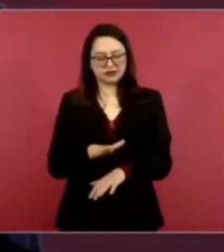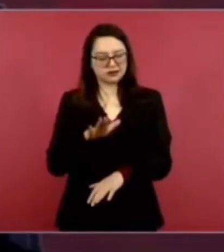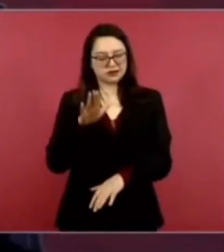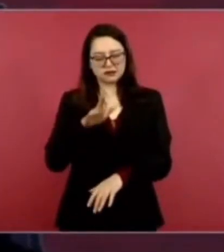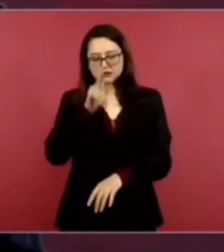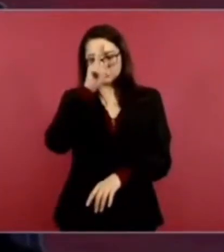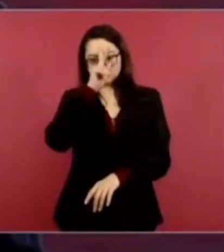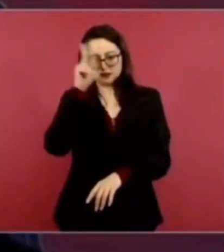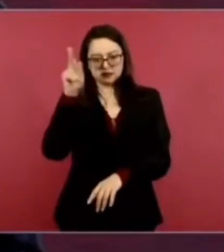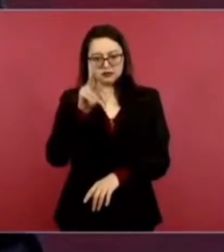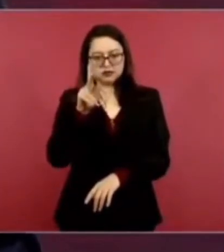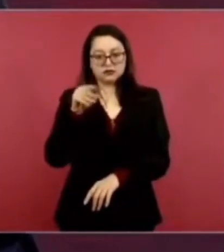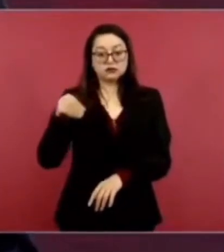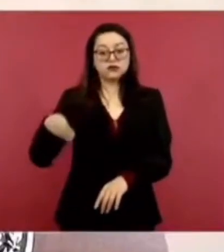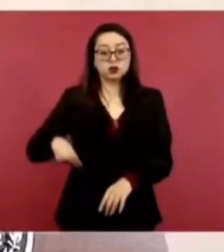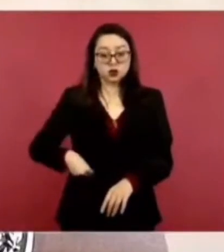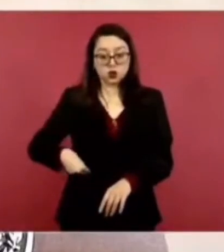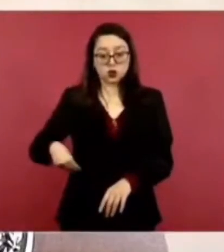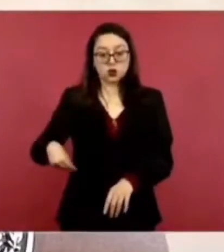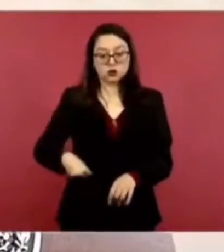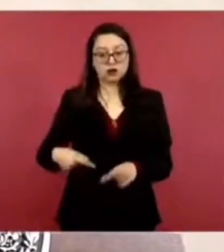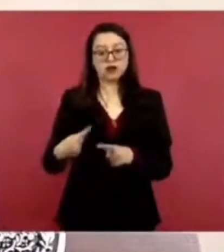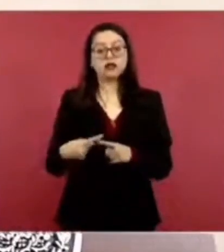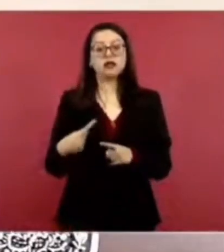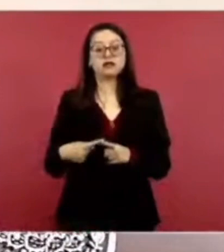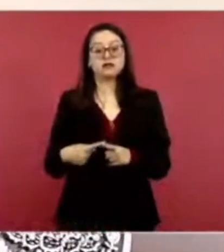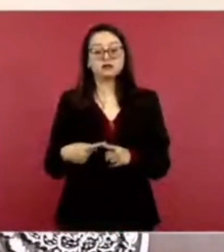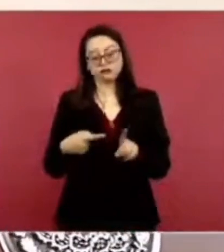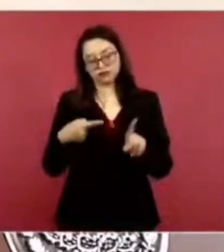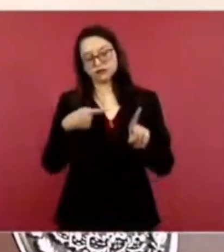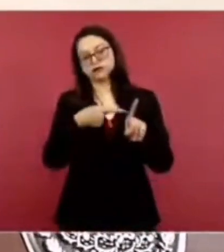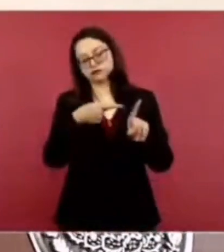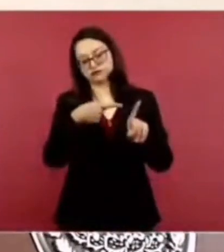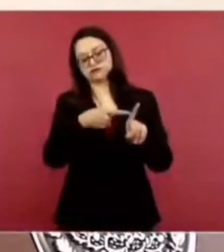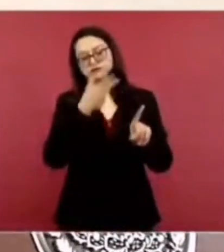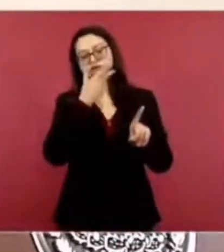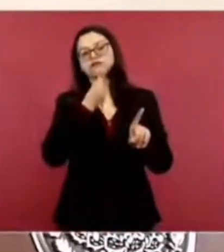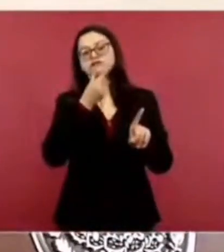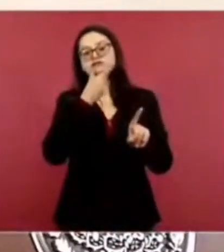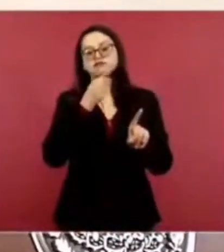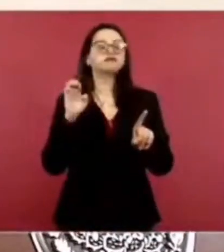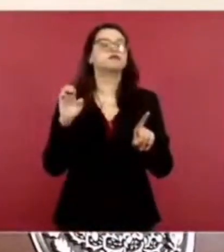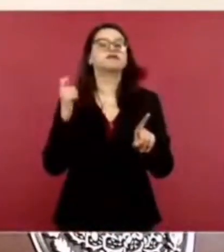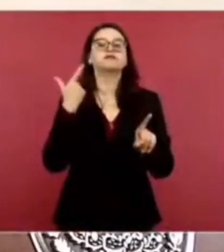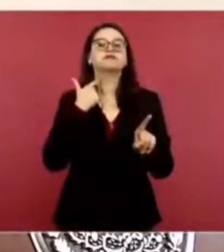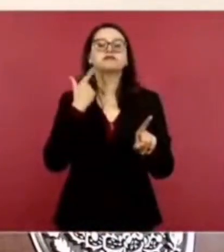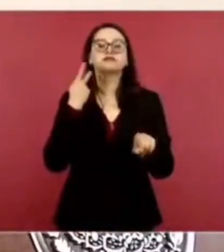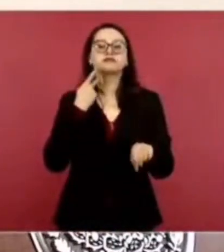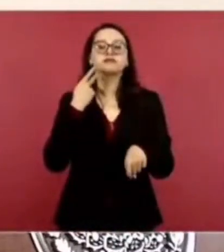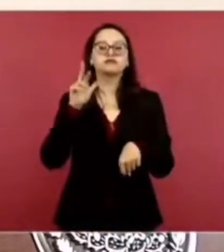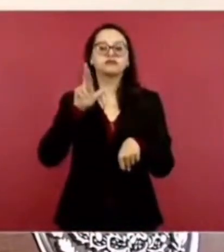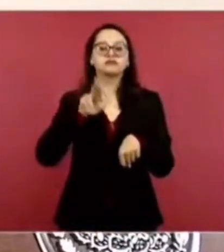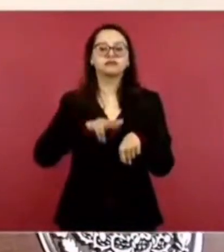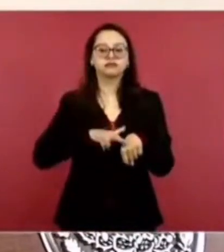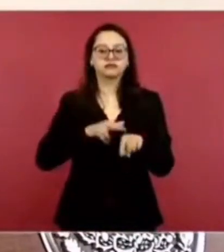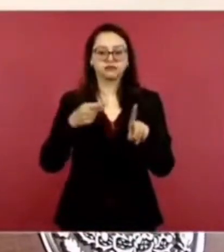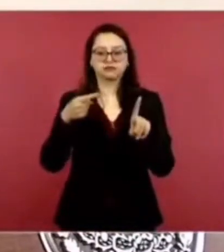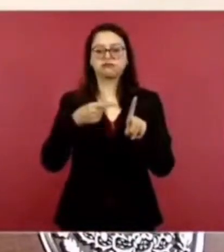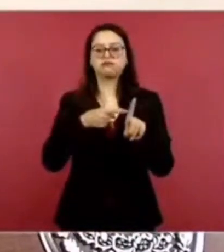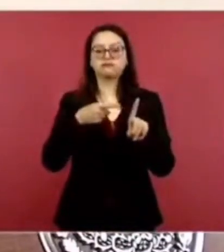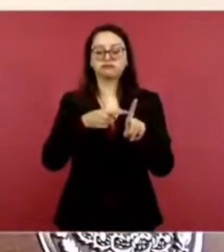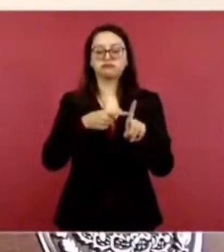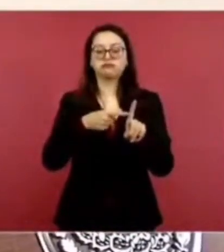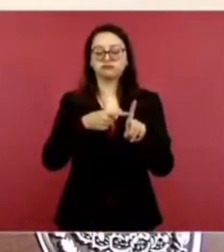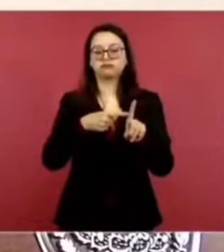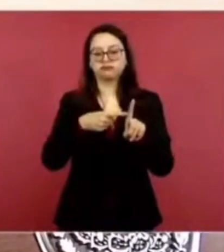responsabiliza inclusive él mismo de ser el de todo el proceso de investigación